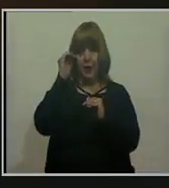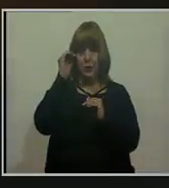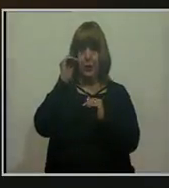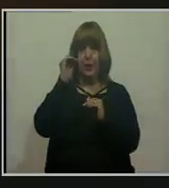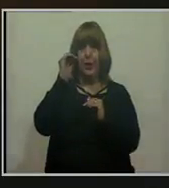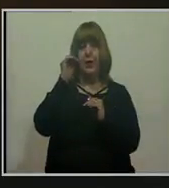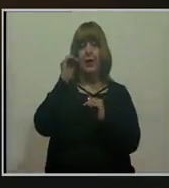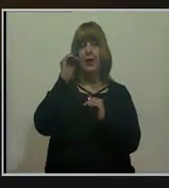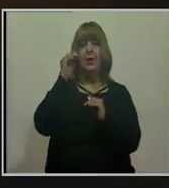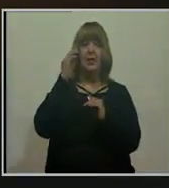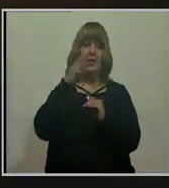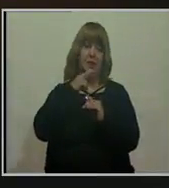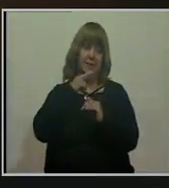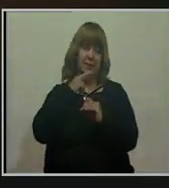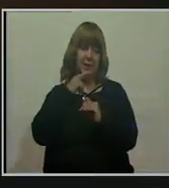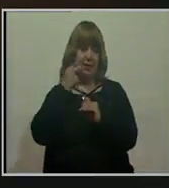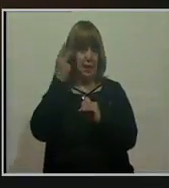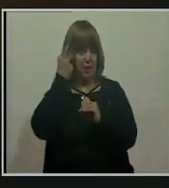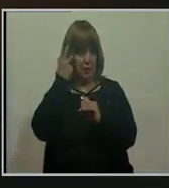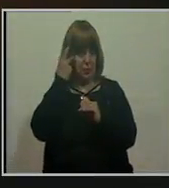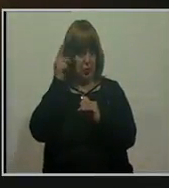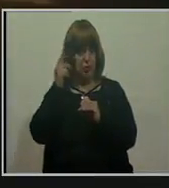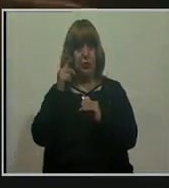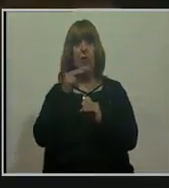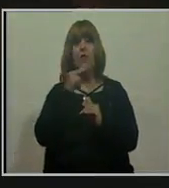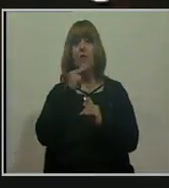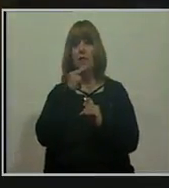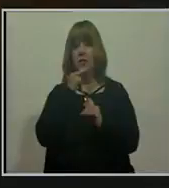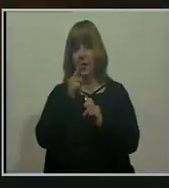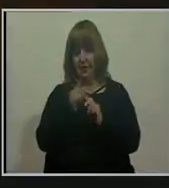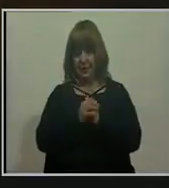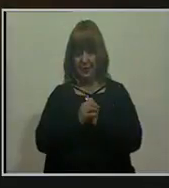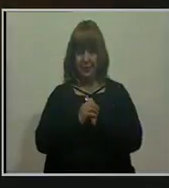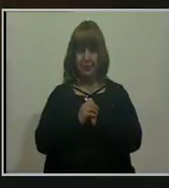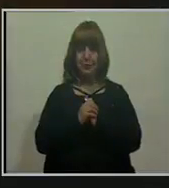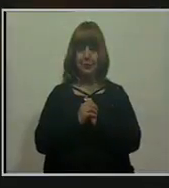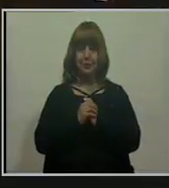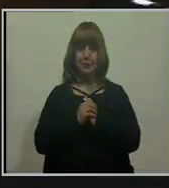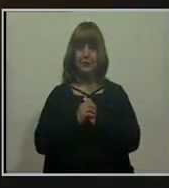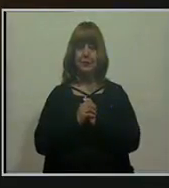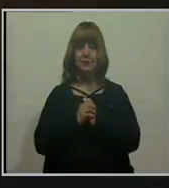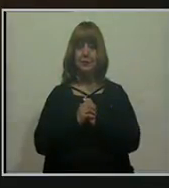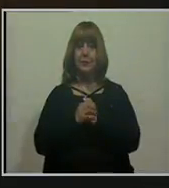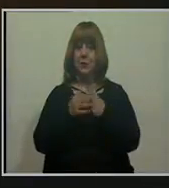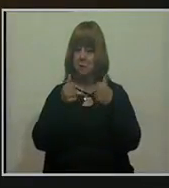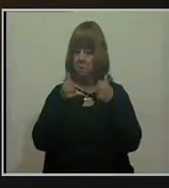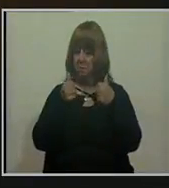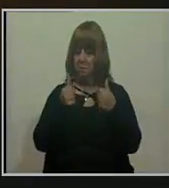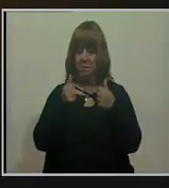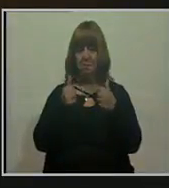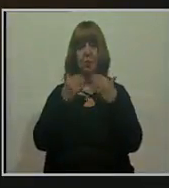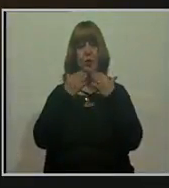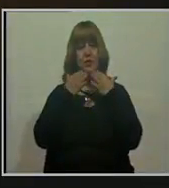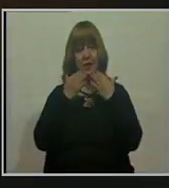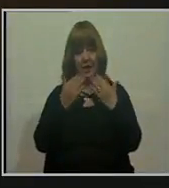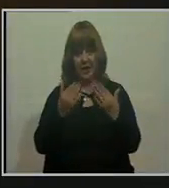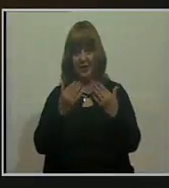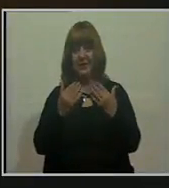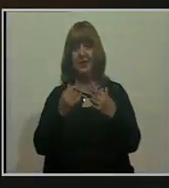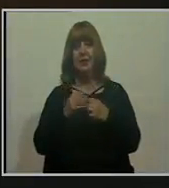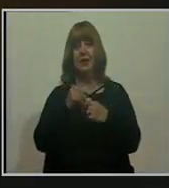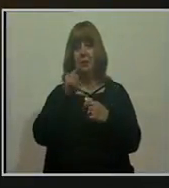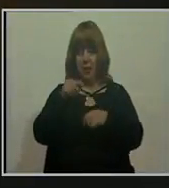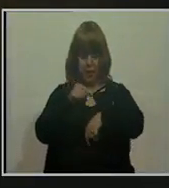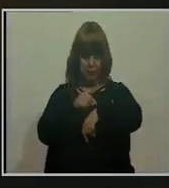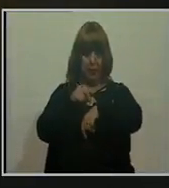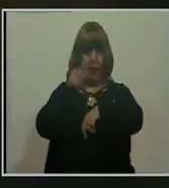subir, 17 a 18 grados, la máxima pronosticada para el viernes. 10 felicitado, carita feliz para usted, Peter, lo queremos, a las